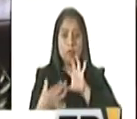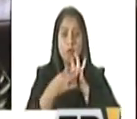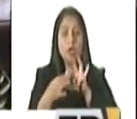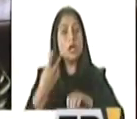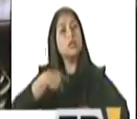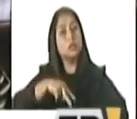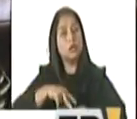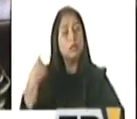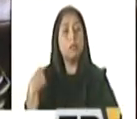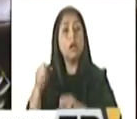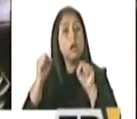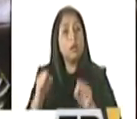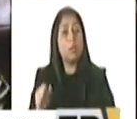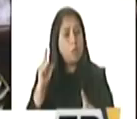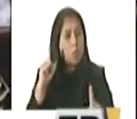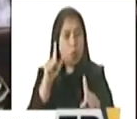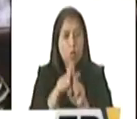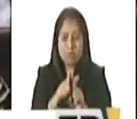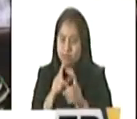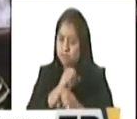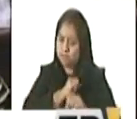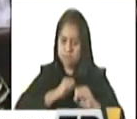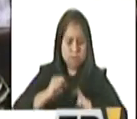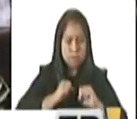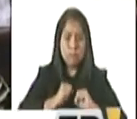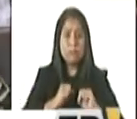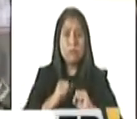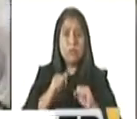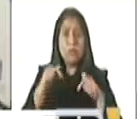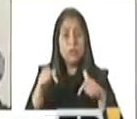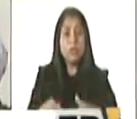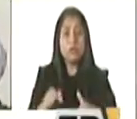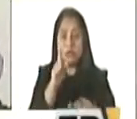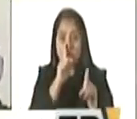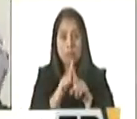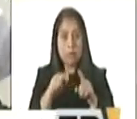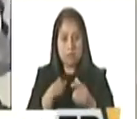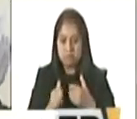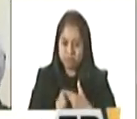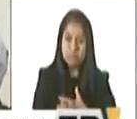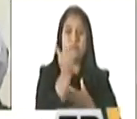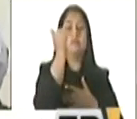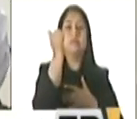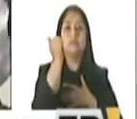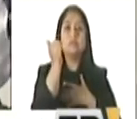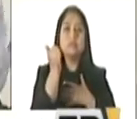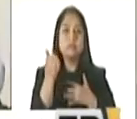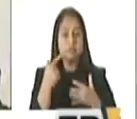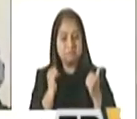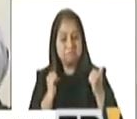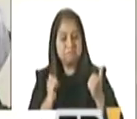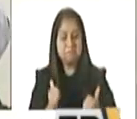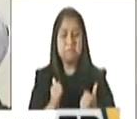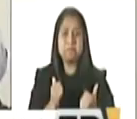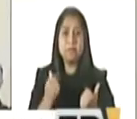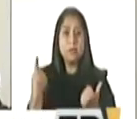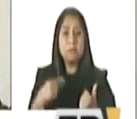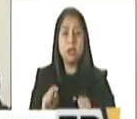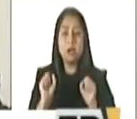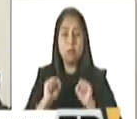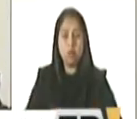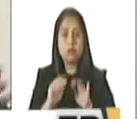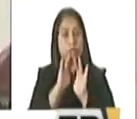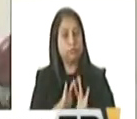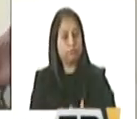nacional para que logramos salir de cómo estamos y logremos salir de este bache para poder